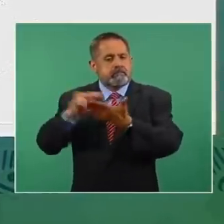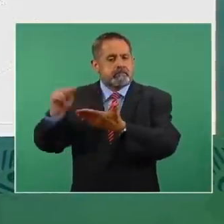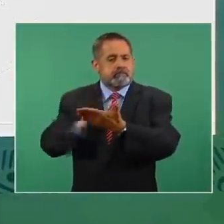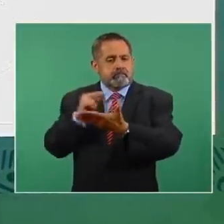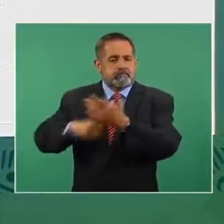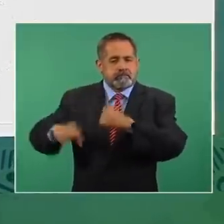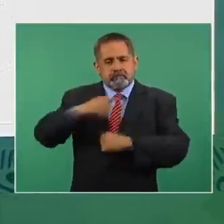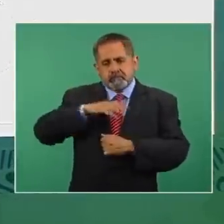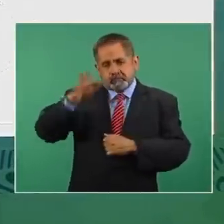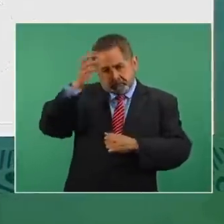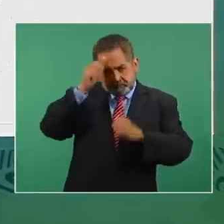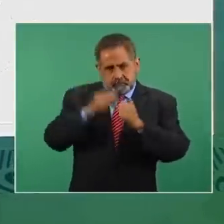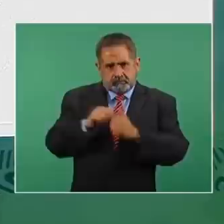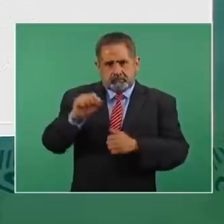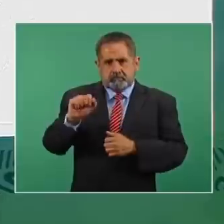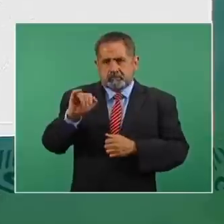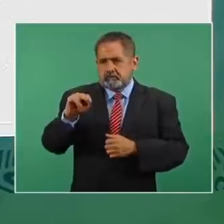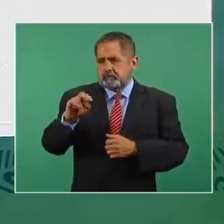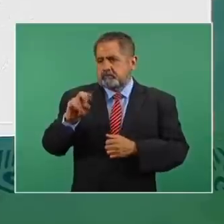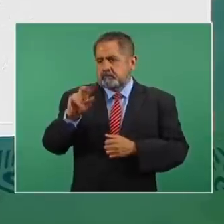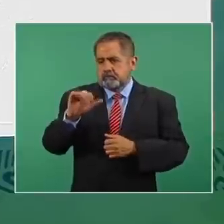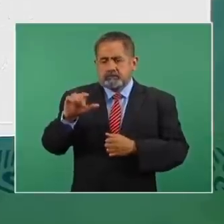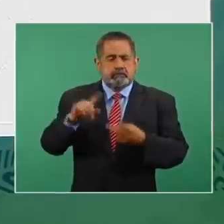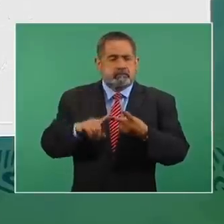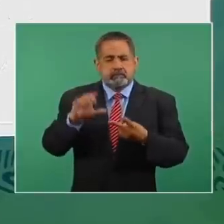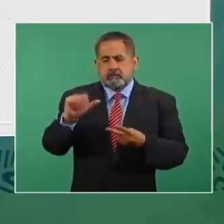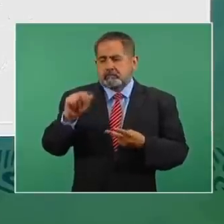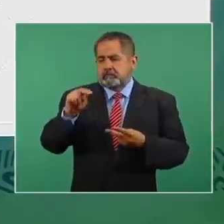ustedes recordarán, Sinovac y CanSino.